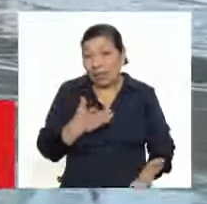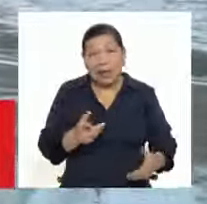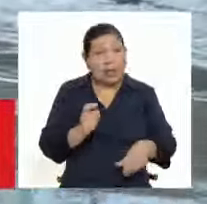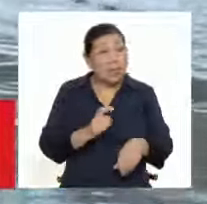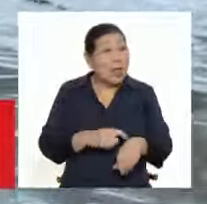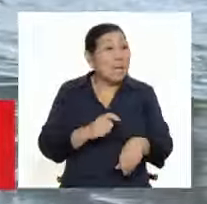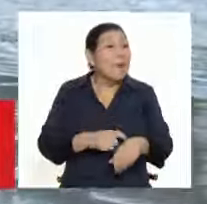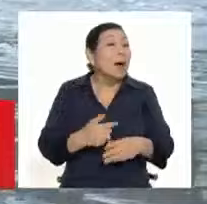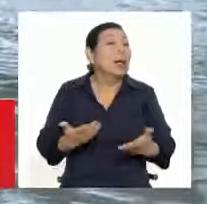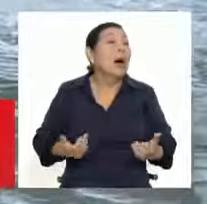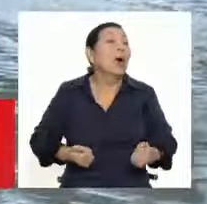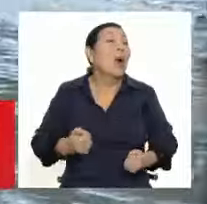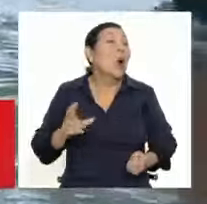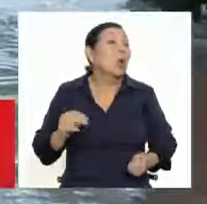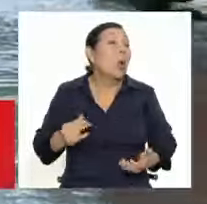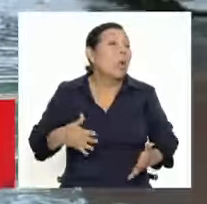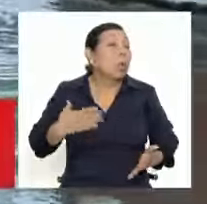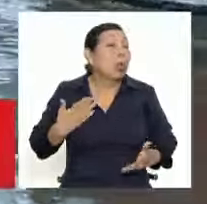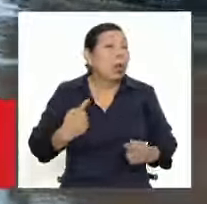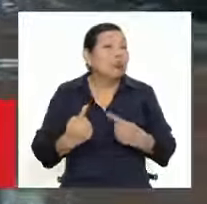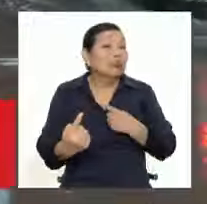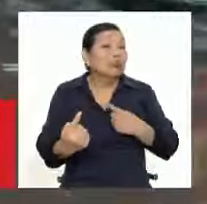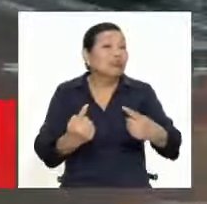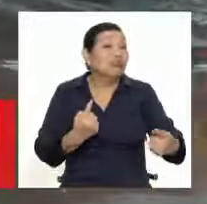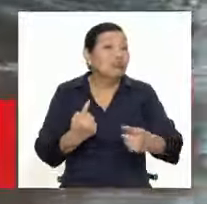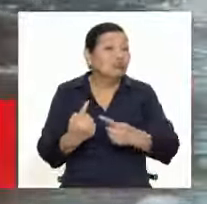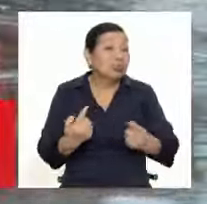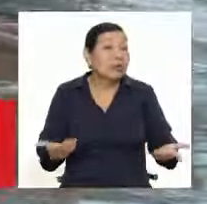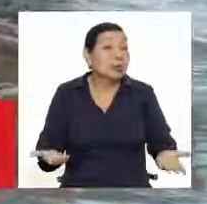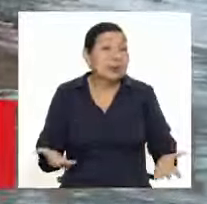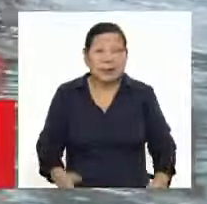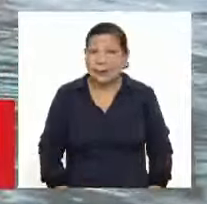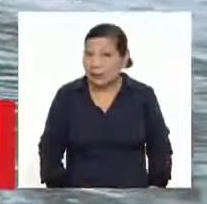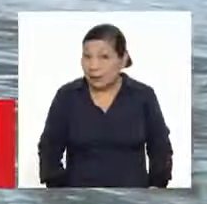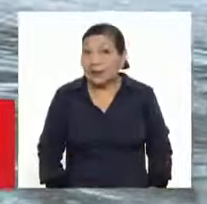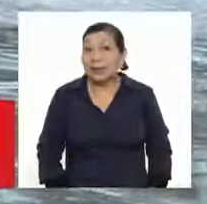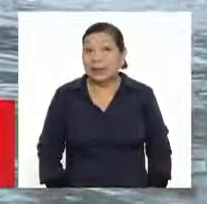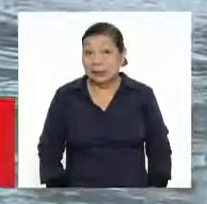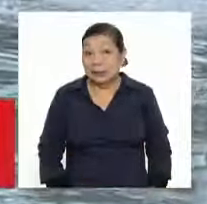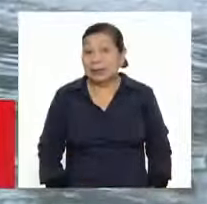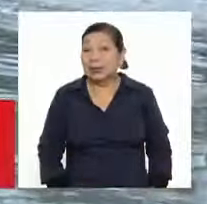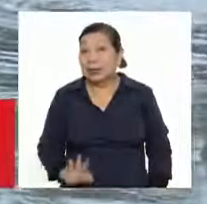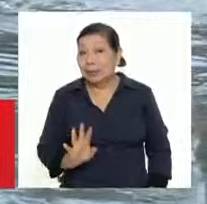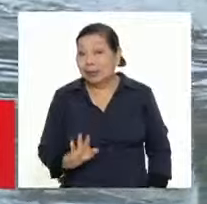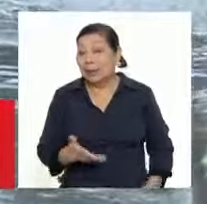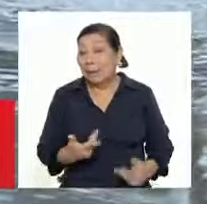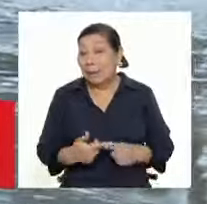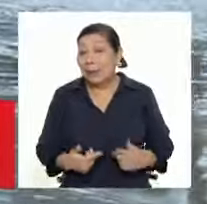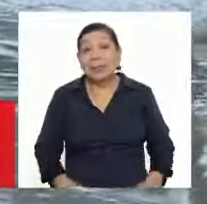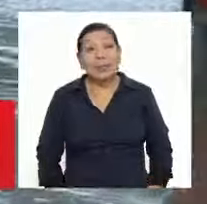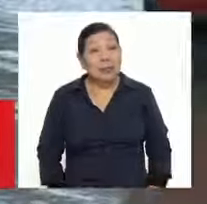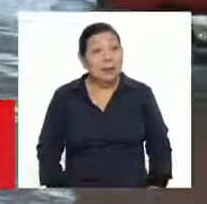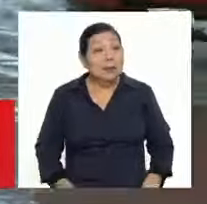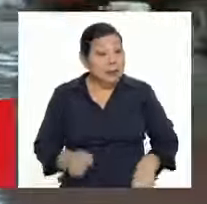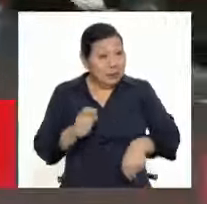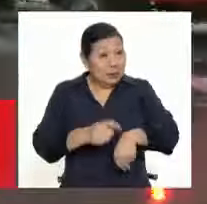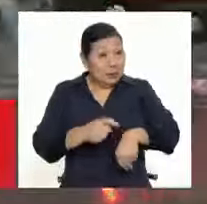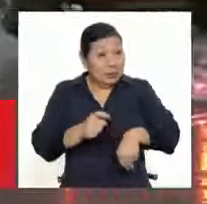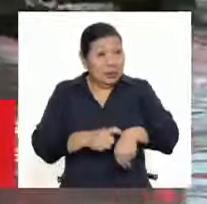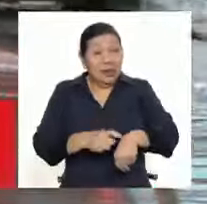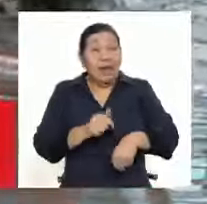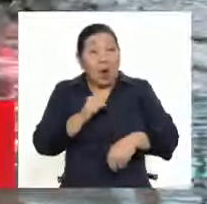momento seguramente en lo que los vehículos no van a poder transitar definitivamente. A las 7, por ejemplo. Y eso es lo que está ocurriendo, ¿no? Claro, la hora punta,